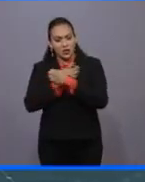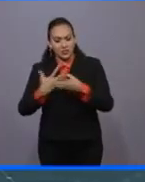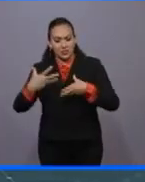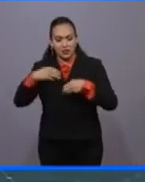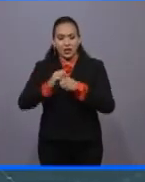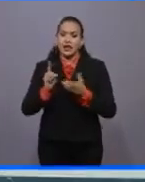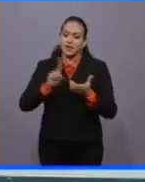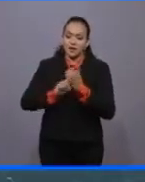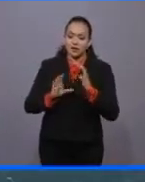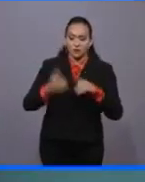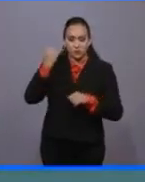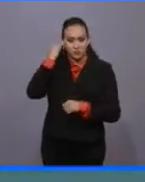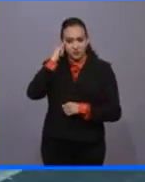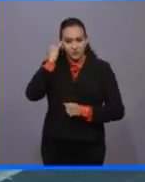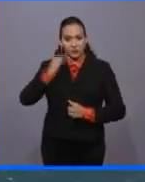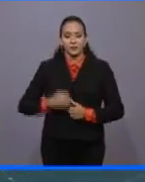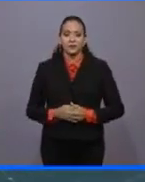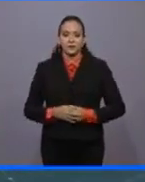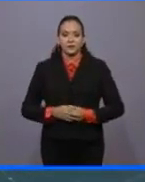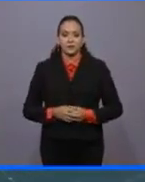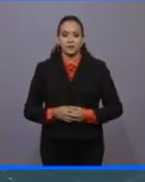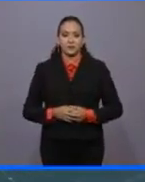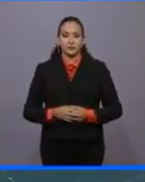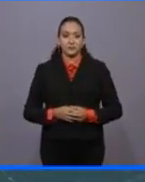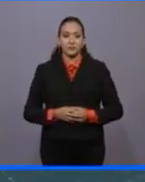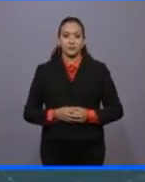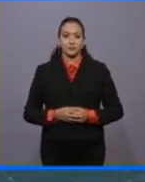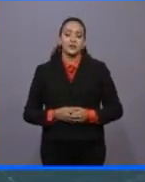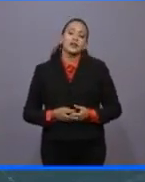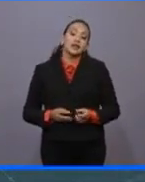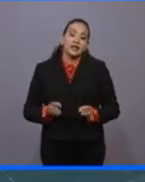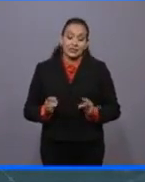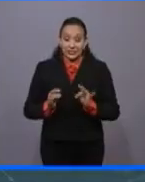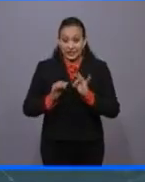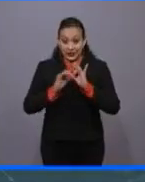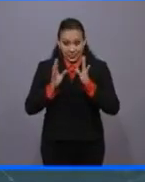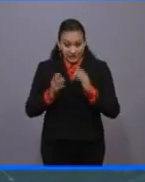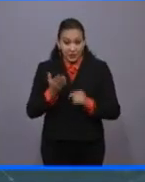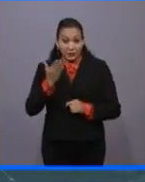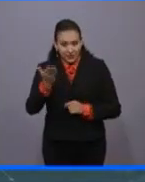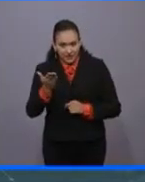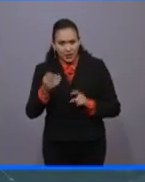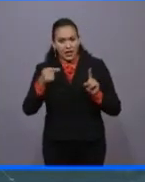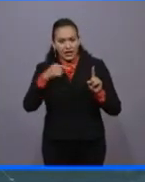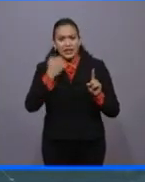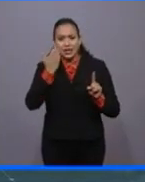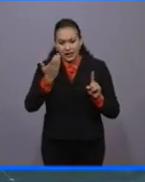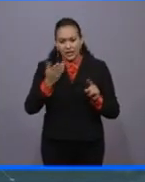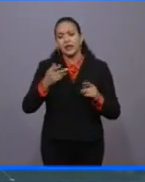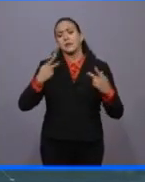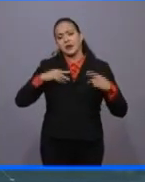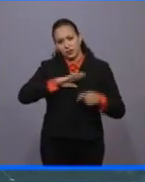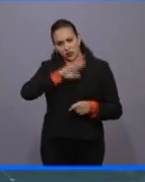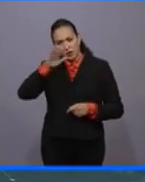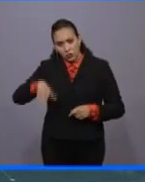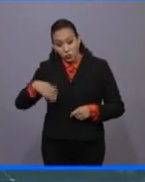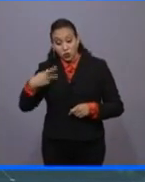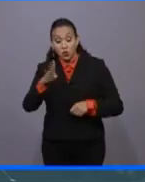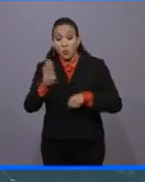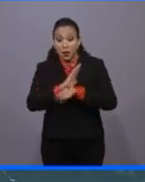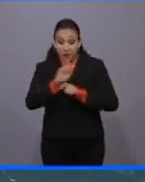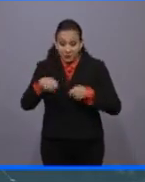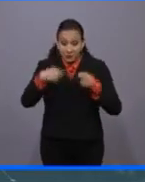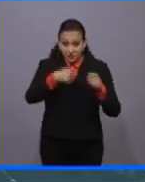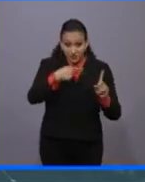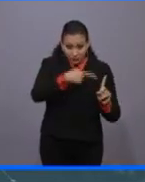comunidades indígenas. Cuando se reclama ser reconocido como beneficiario de un trabajador fallecido,